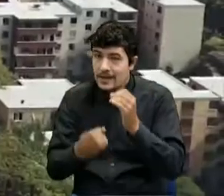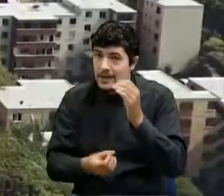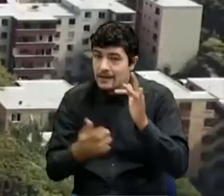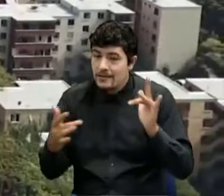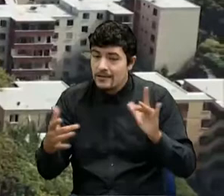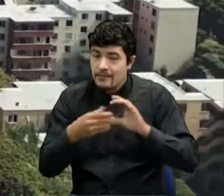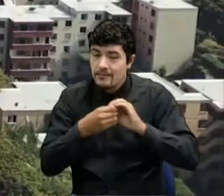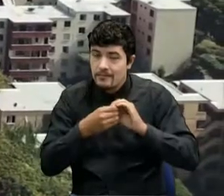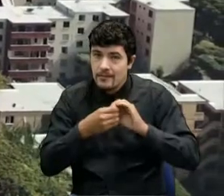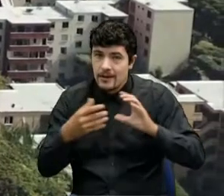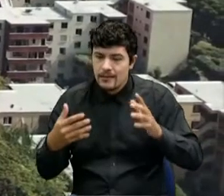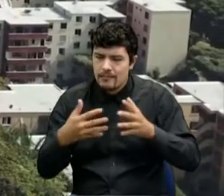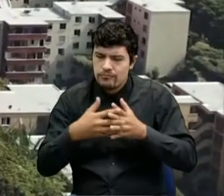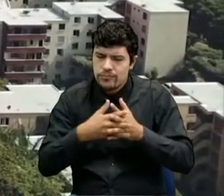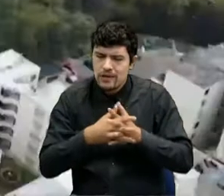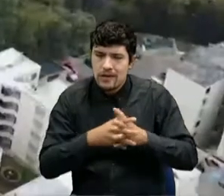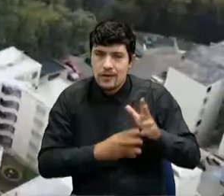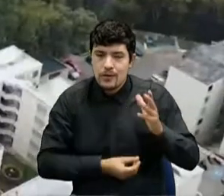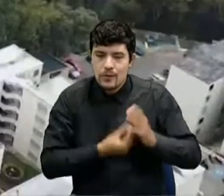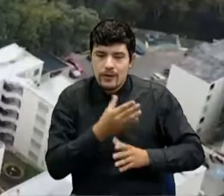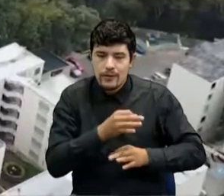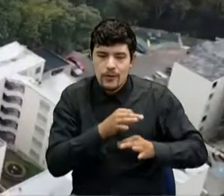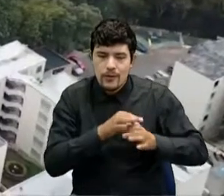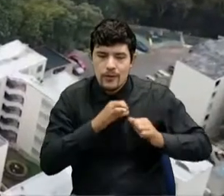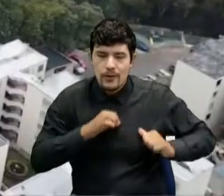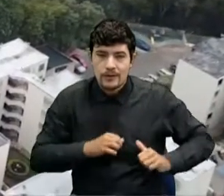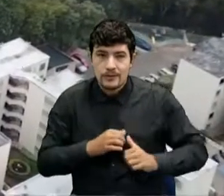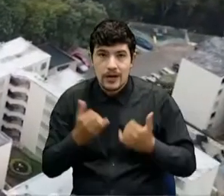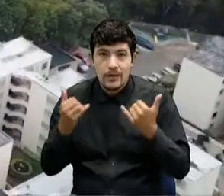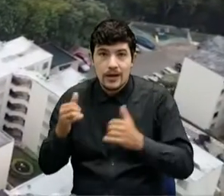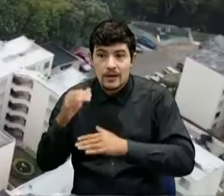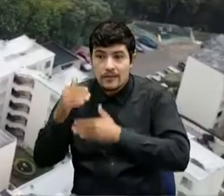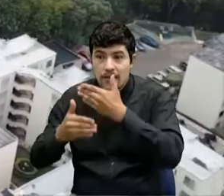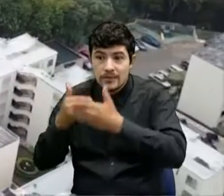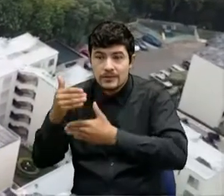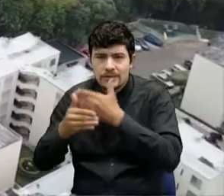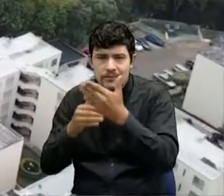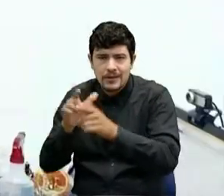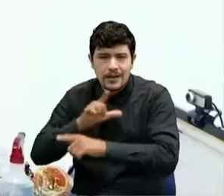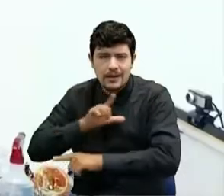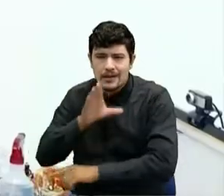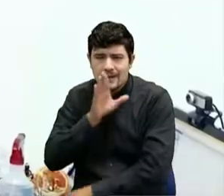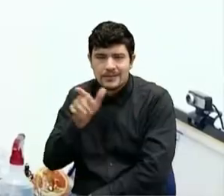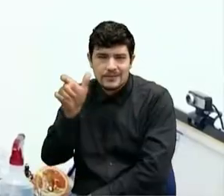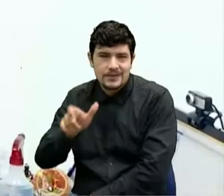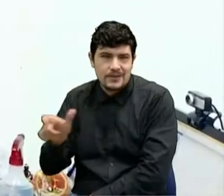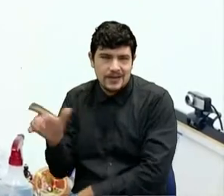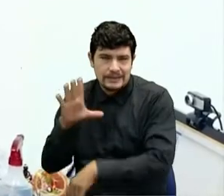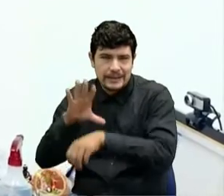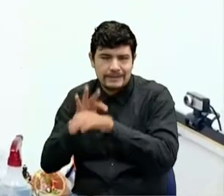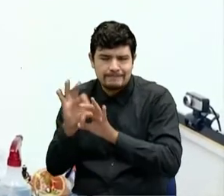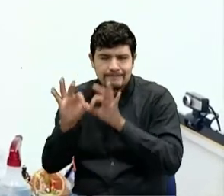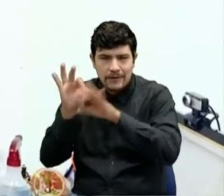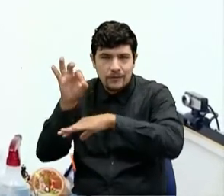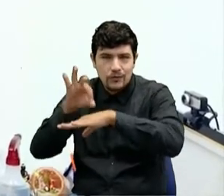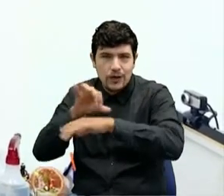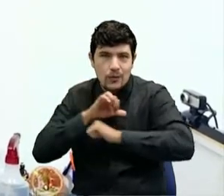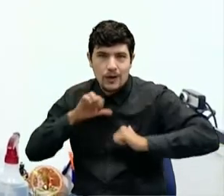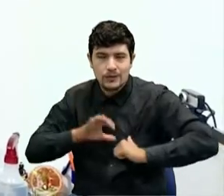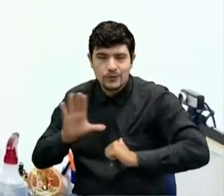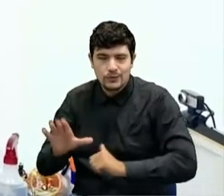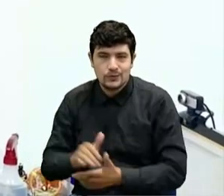corazón. Proceso liderado por profesionales de la Fundación Cardiovascular de Colombia. Desafortunadamente, esta condición